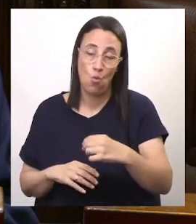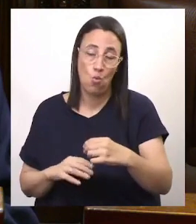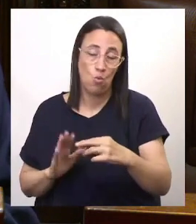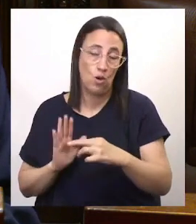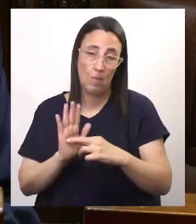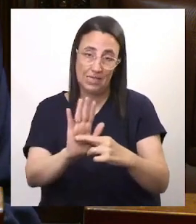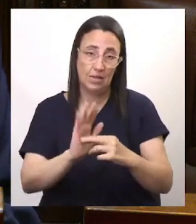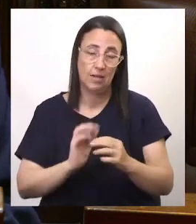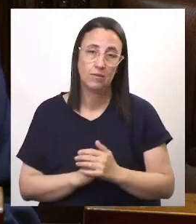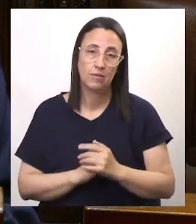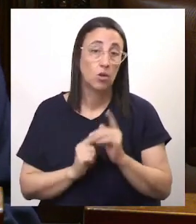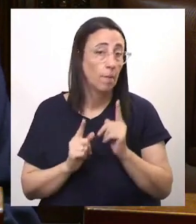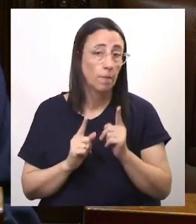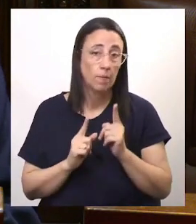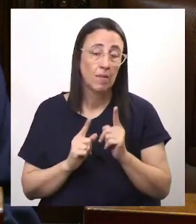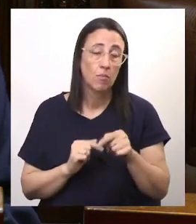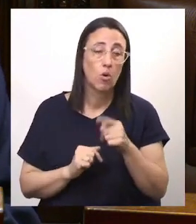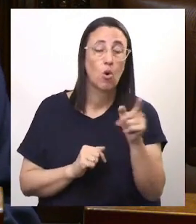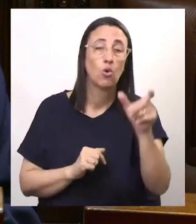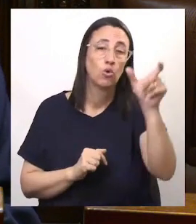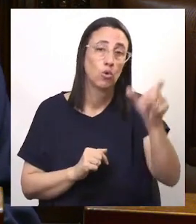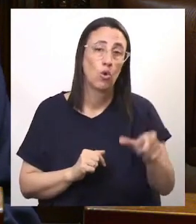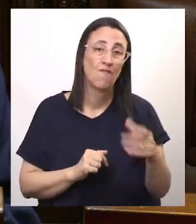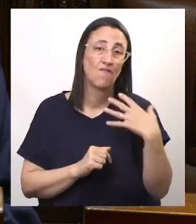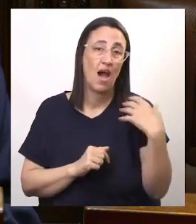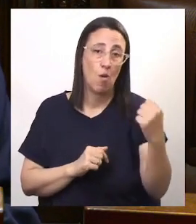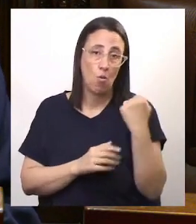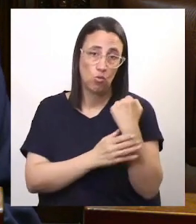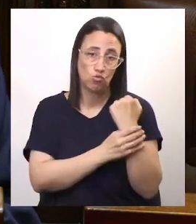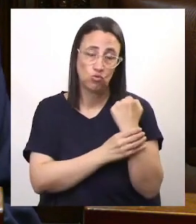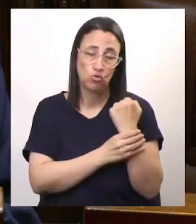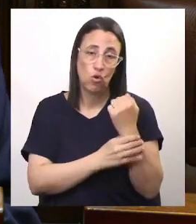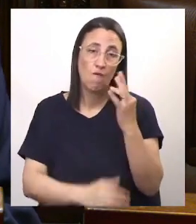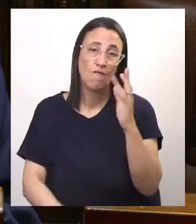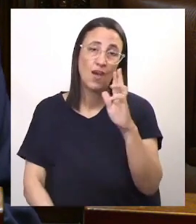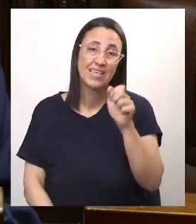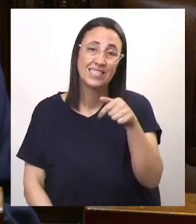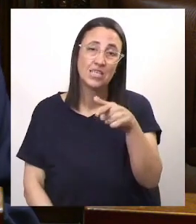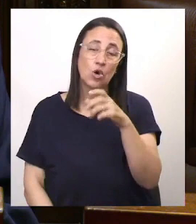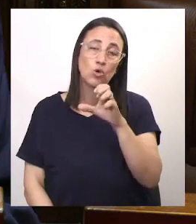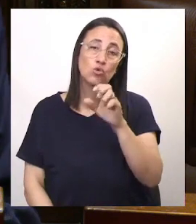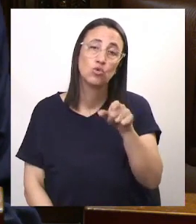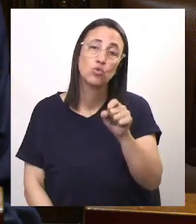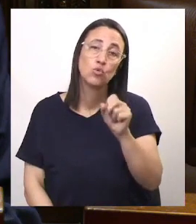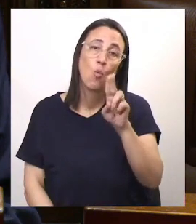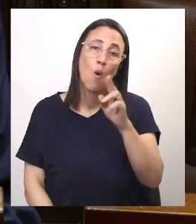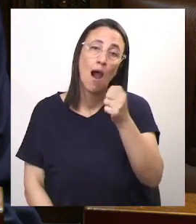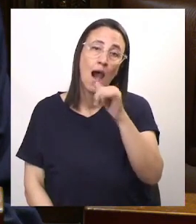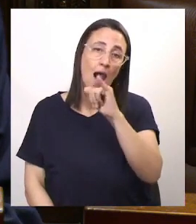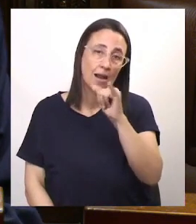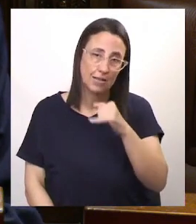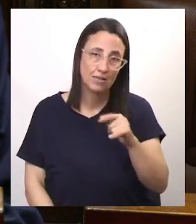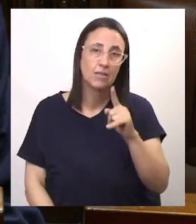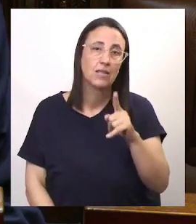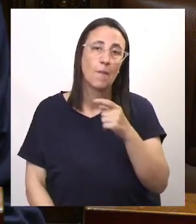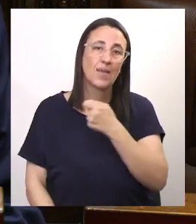sostuvo Francisco Suárez, casi coetáneo de Vitoria.